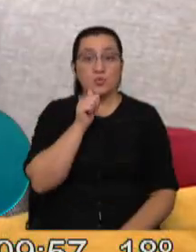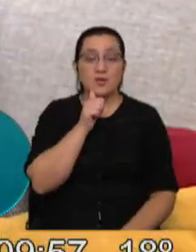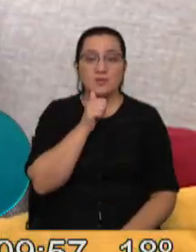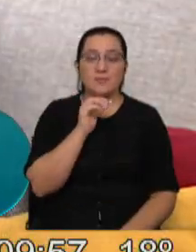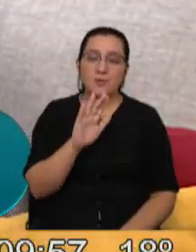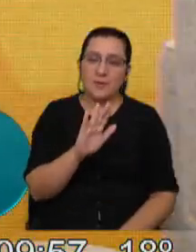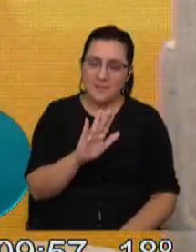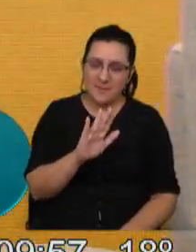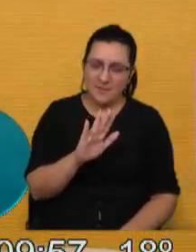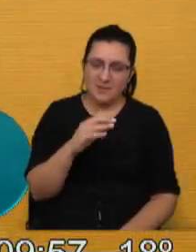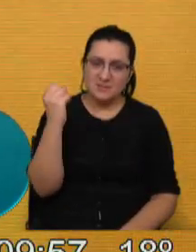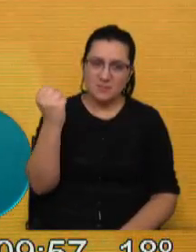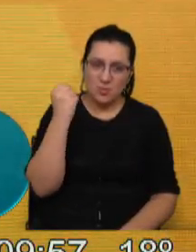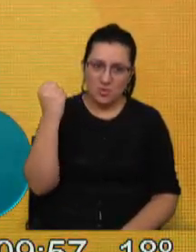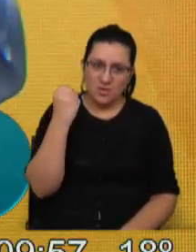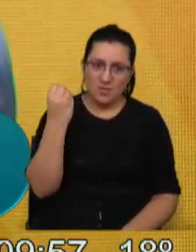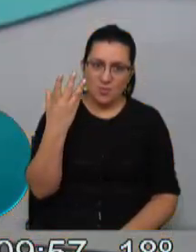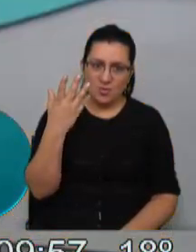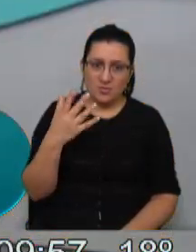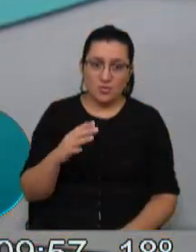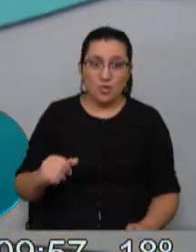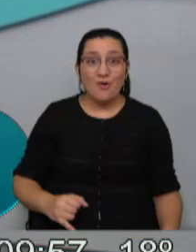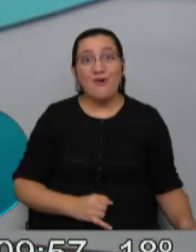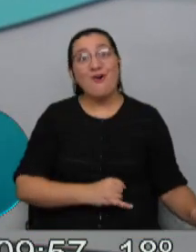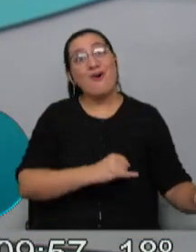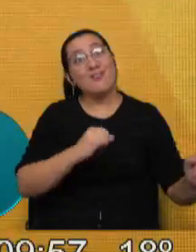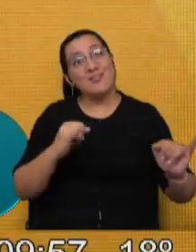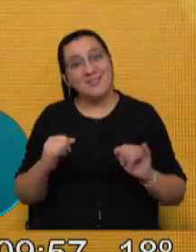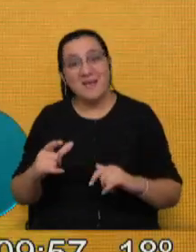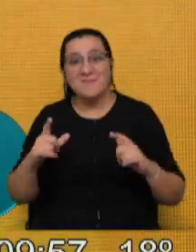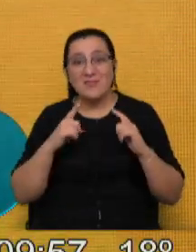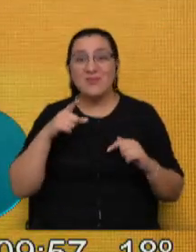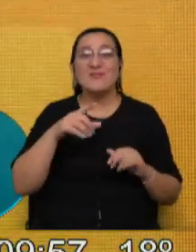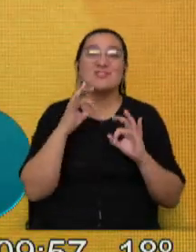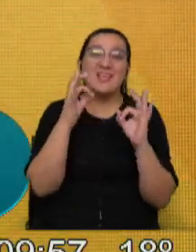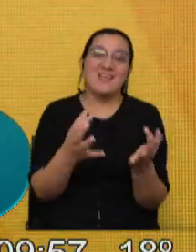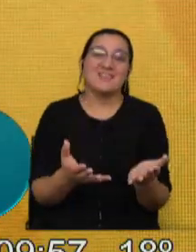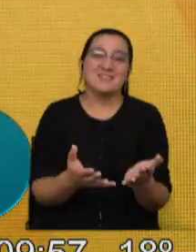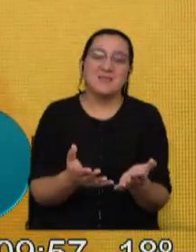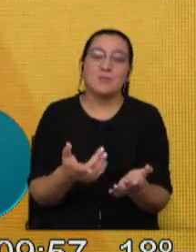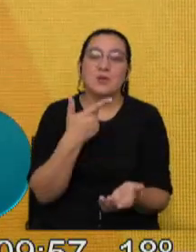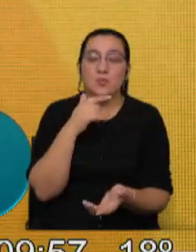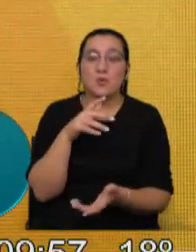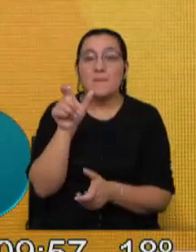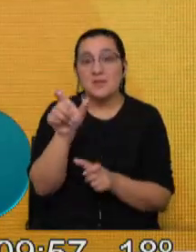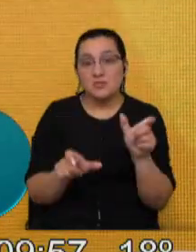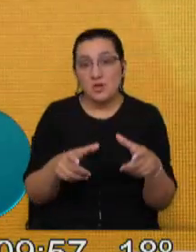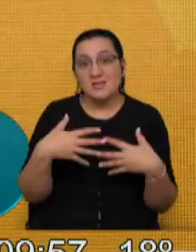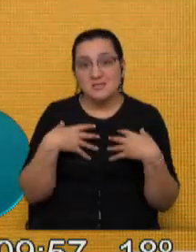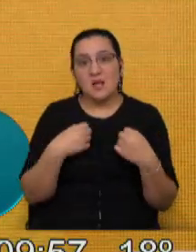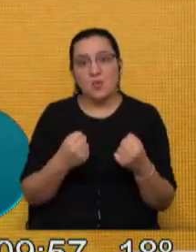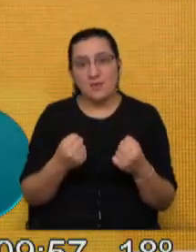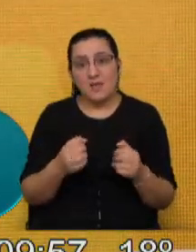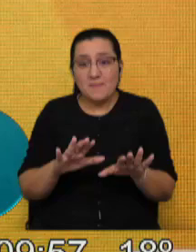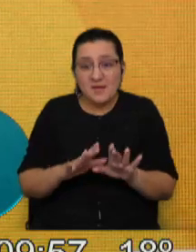Pero pará, Russo, es importante. Sí. Porque, él está claro, todo el día esperando persona, que llegues. Pero de repente estamos pensando en un ámbito de una persona que está sana. Capaz que